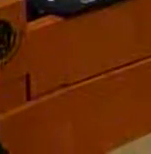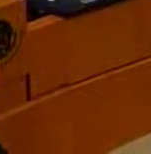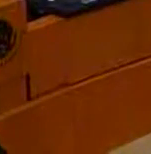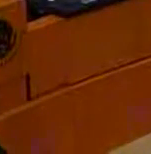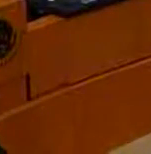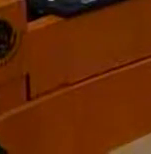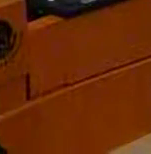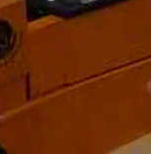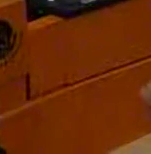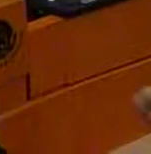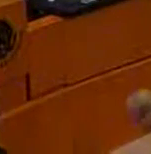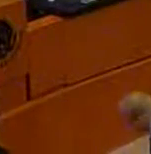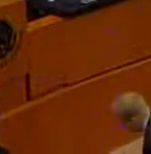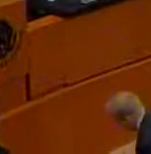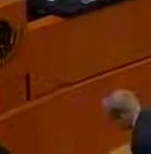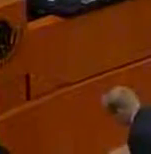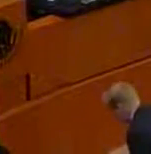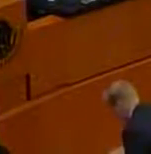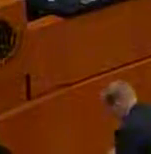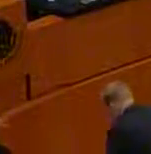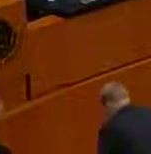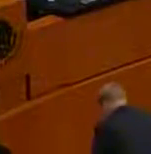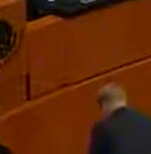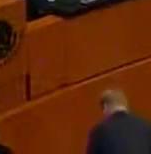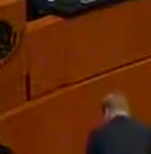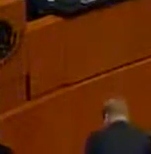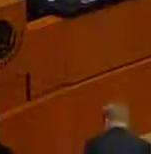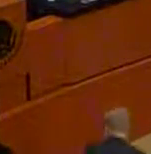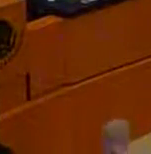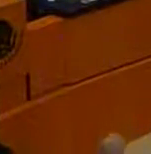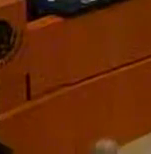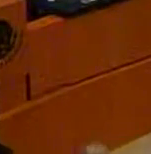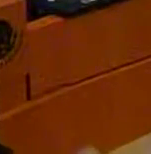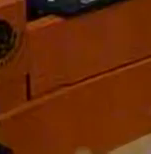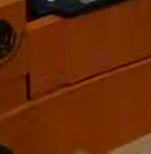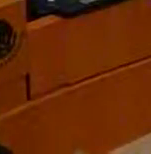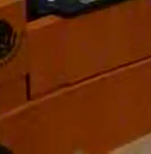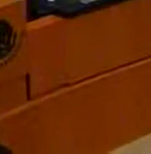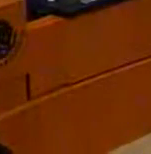Y a Mauricio de María y Campos.